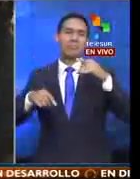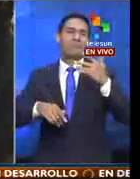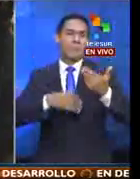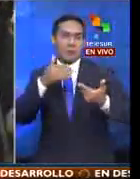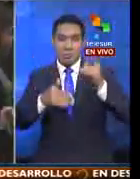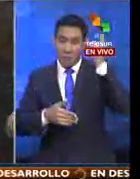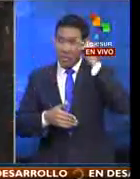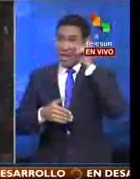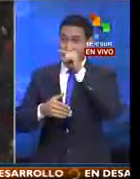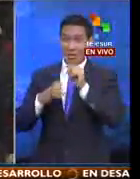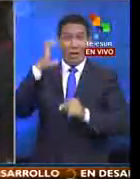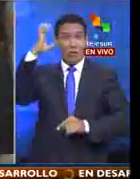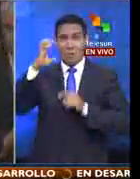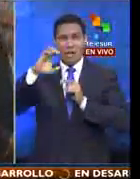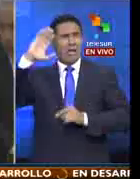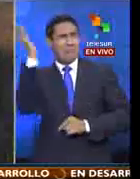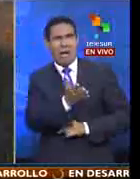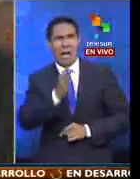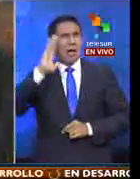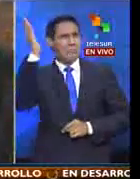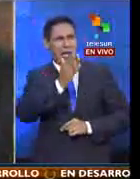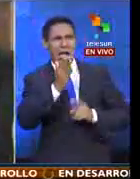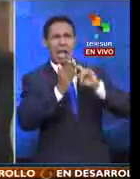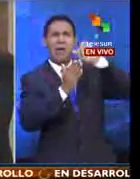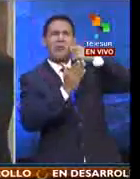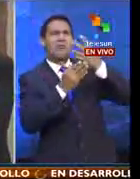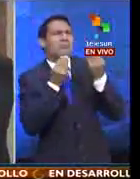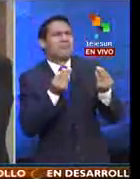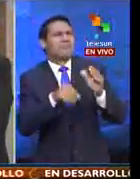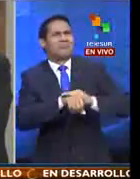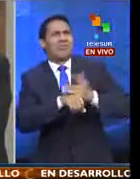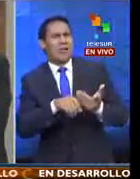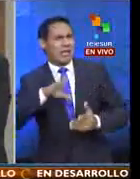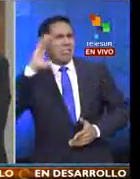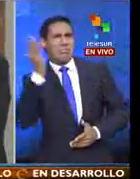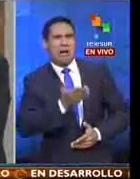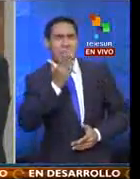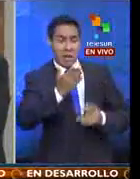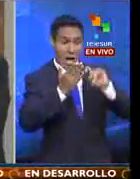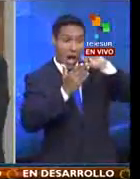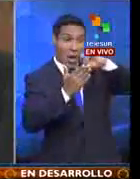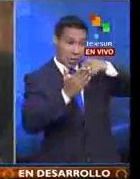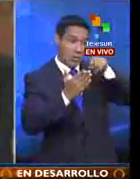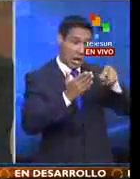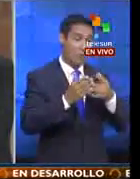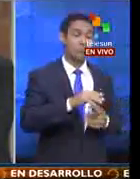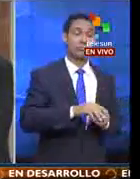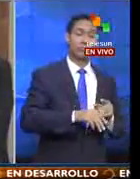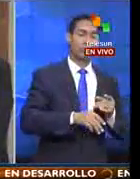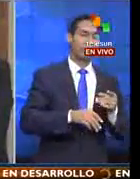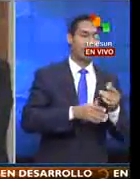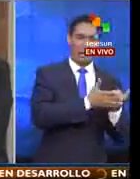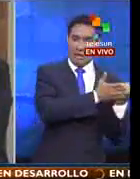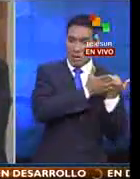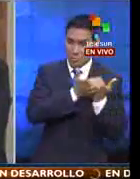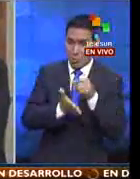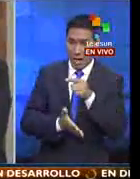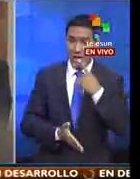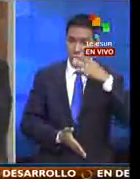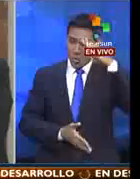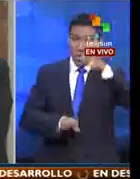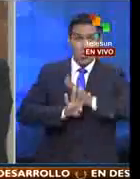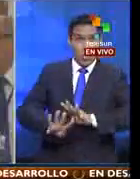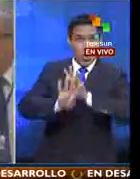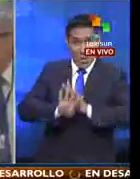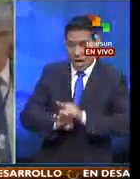las sanciones a Rusia, precisamente o argumentando que Rusia había enviado soldados para combatir junto a